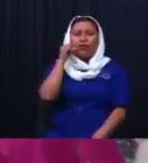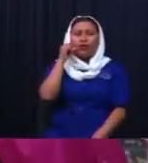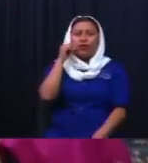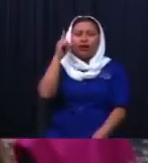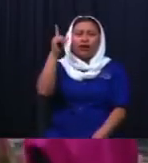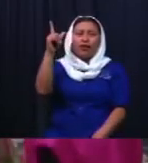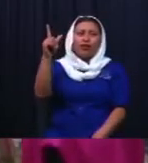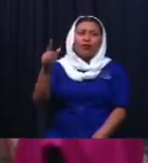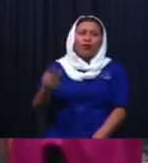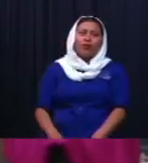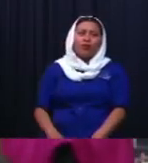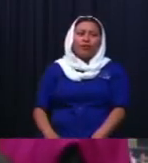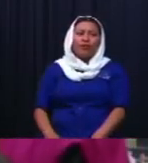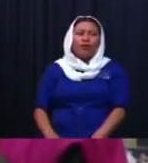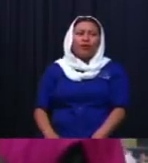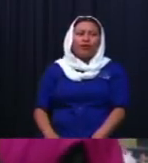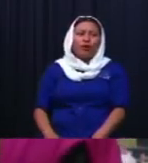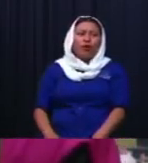cambiado,